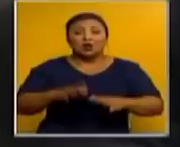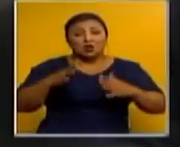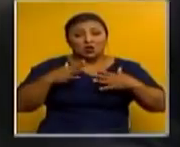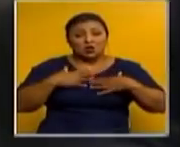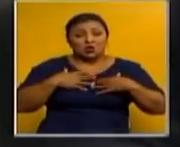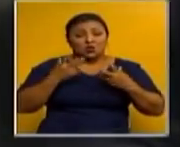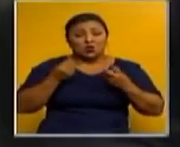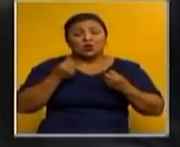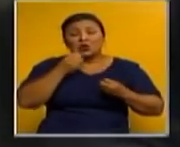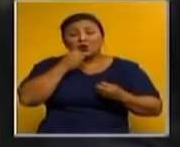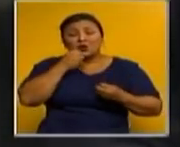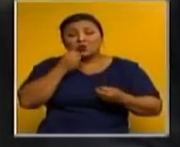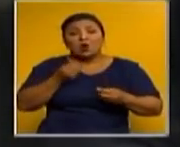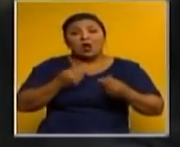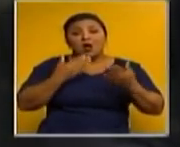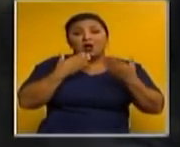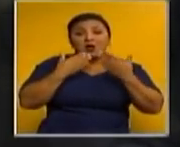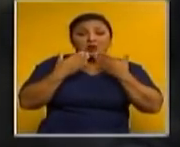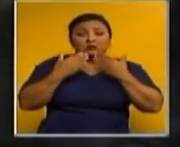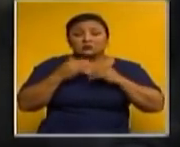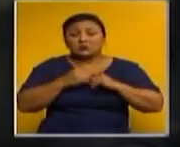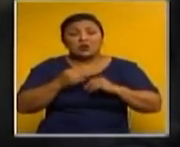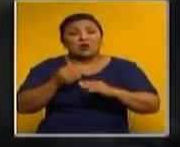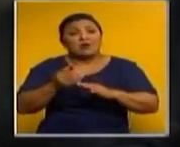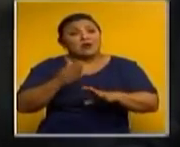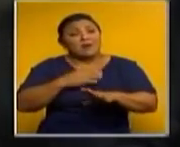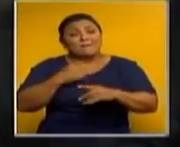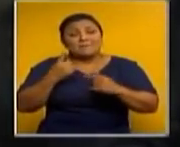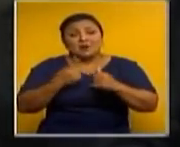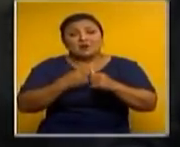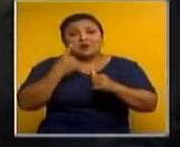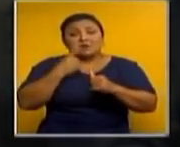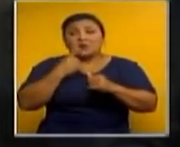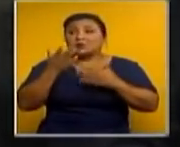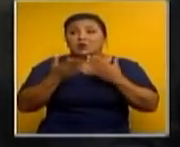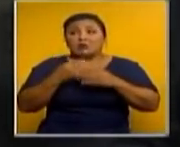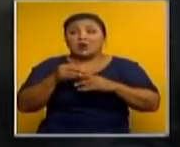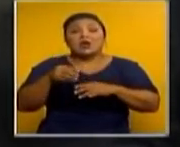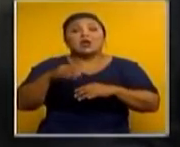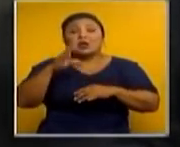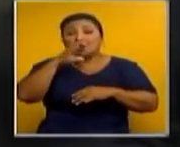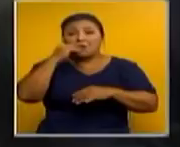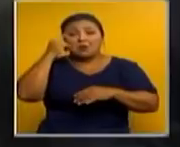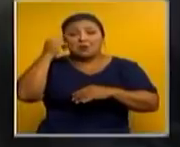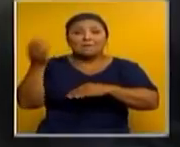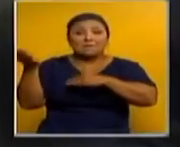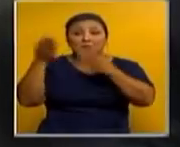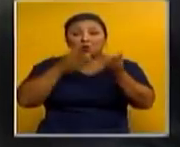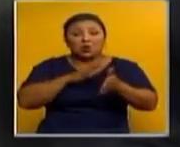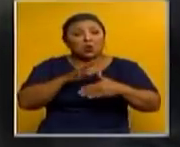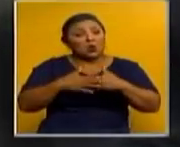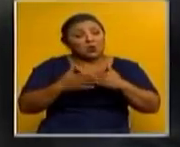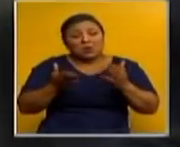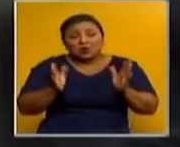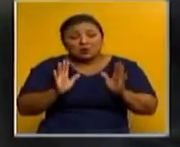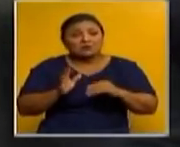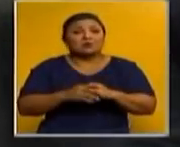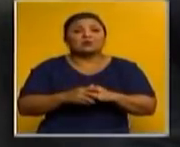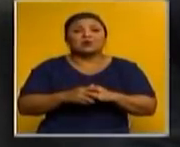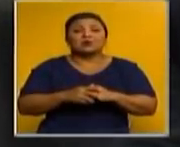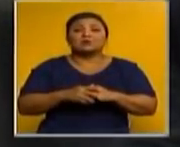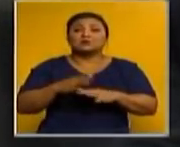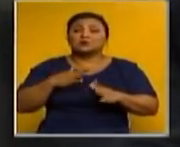quisiera adelantarme a cuáles pueden ser las medidas o qué deberíamos hacer si en caso de no comparecer. Yo particularmente creo que